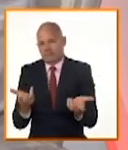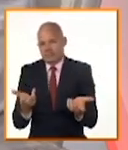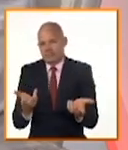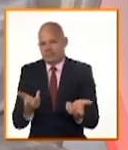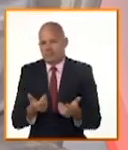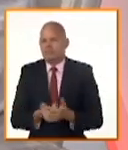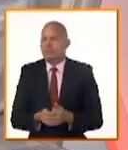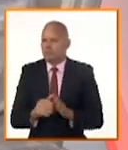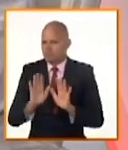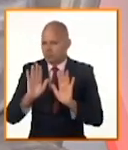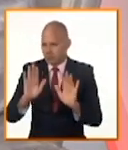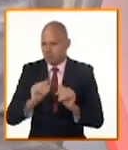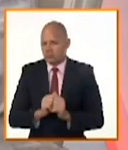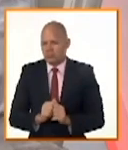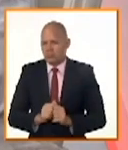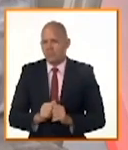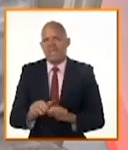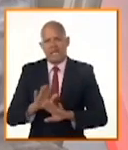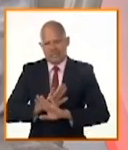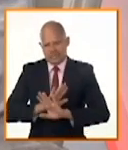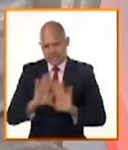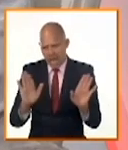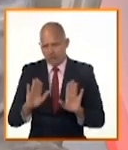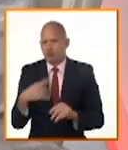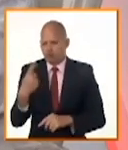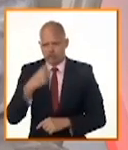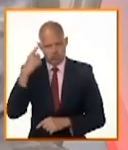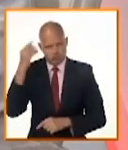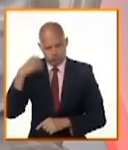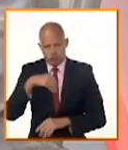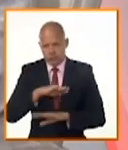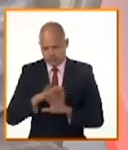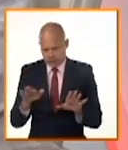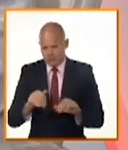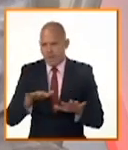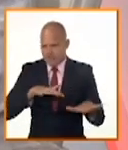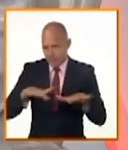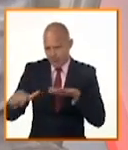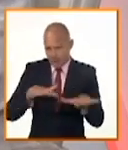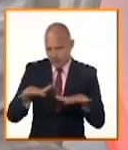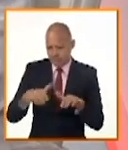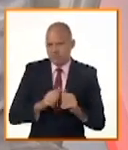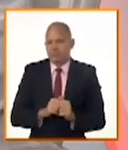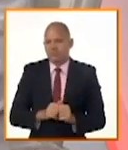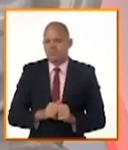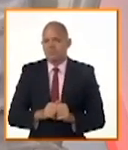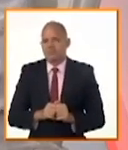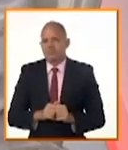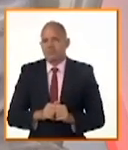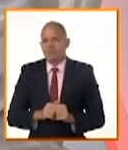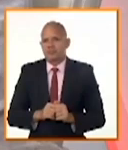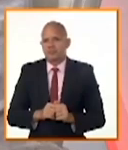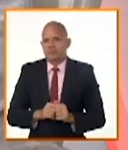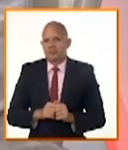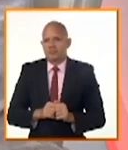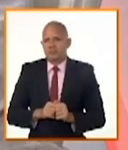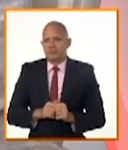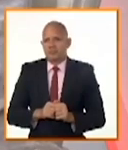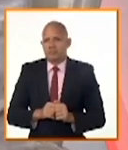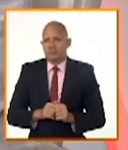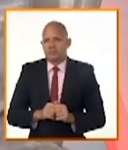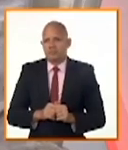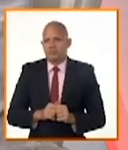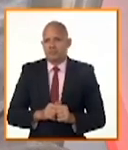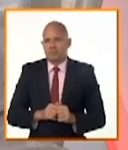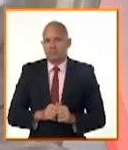un incremento de las operaciones de depósito efectivo en sale en la ventanilla o un incremento de las solicitudes